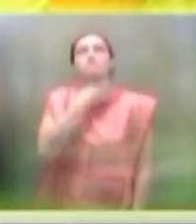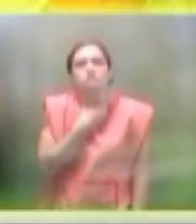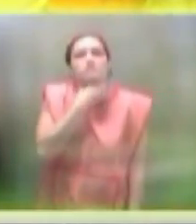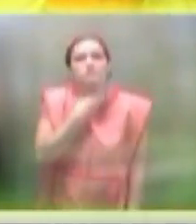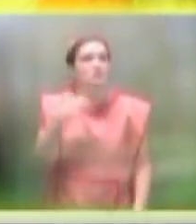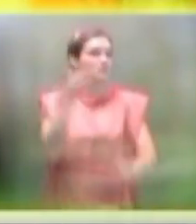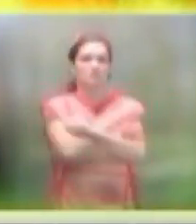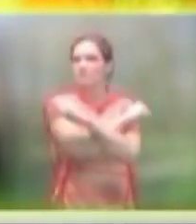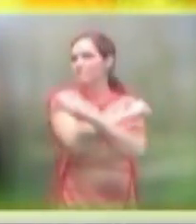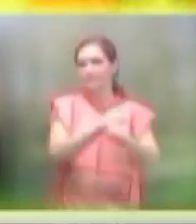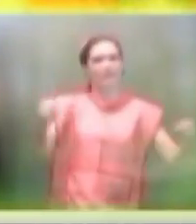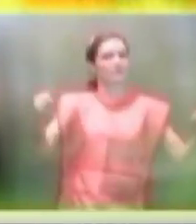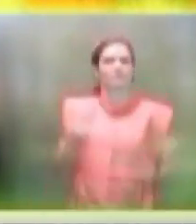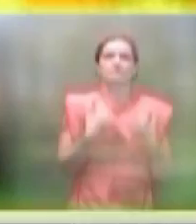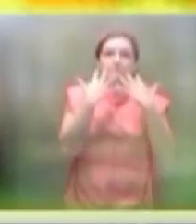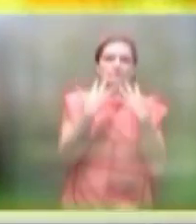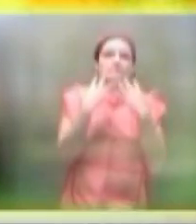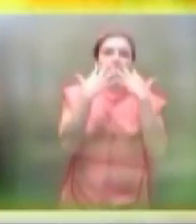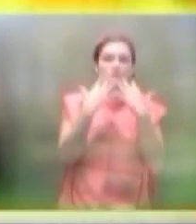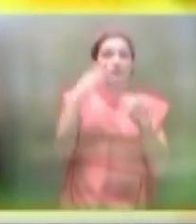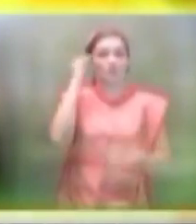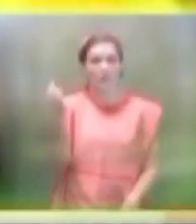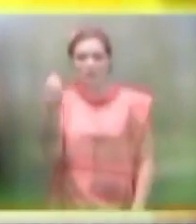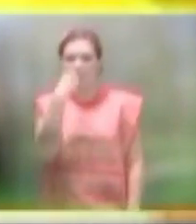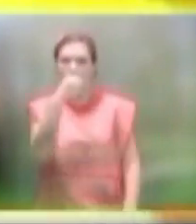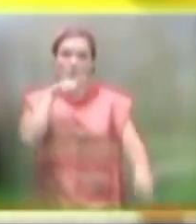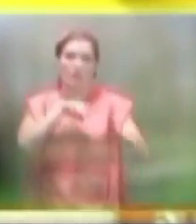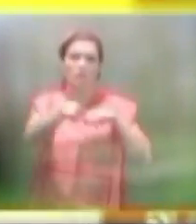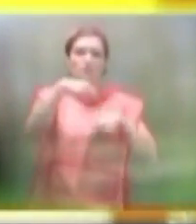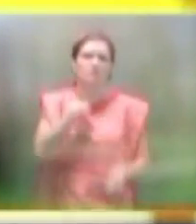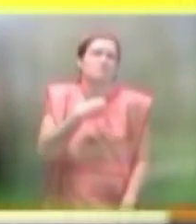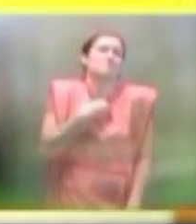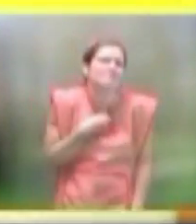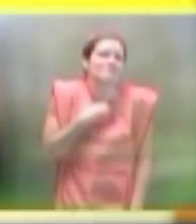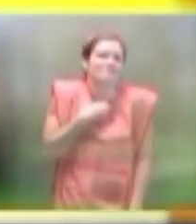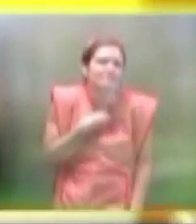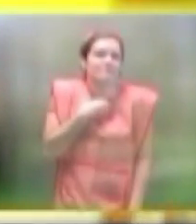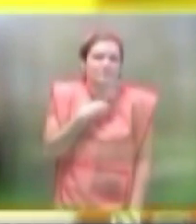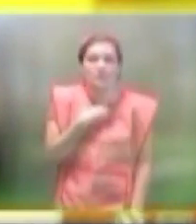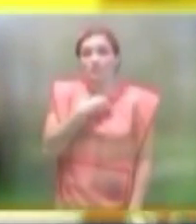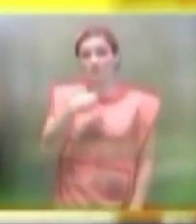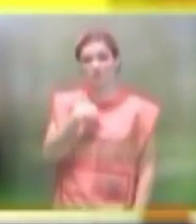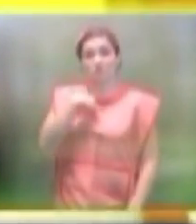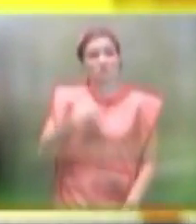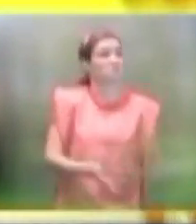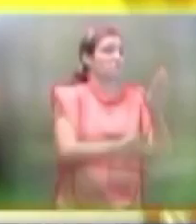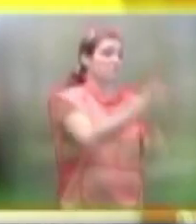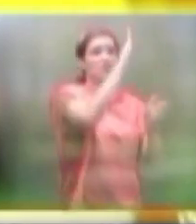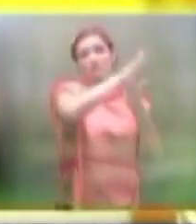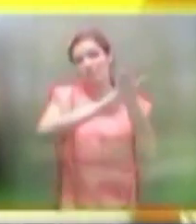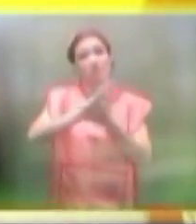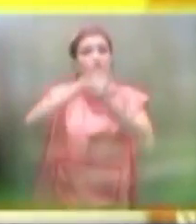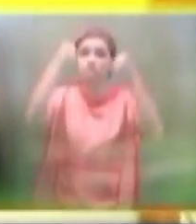quedé atragantado y no podía respirar. Por comer muy apurado, ¡ay, qué hipo que me dio! No me fui